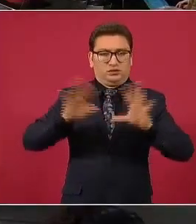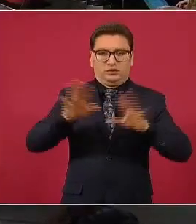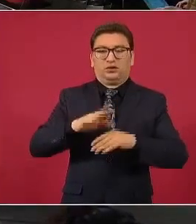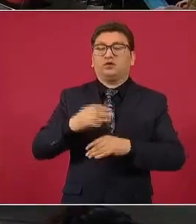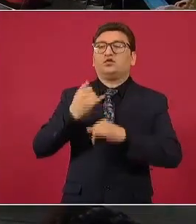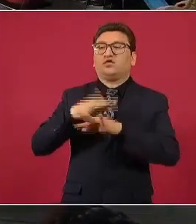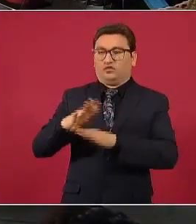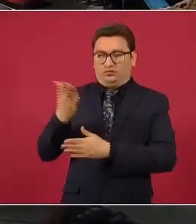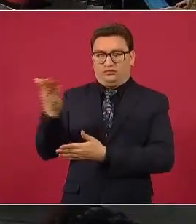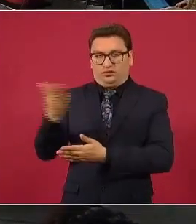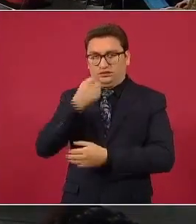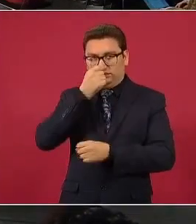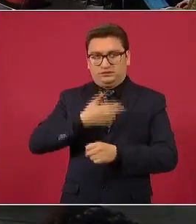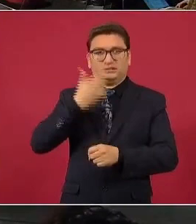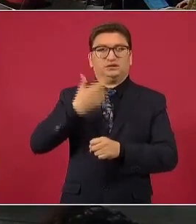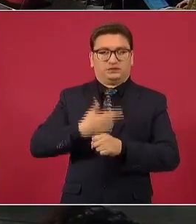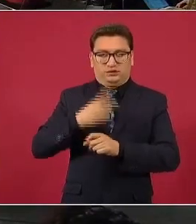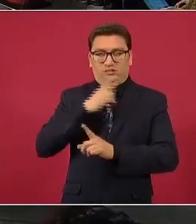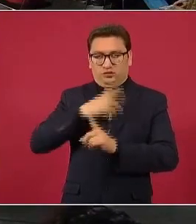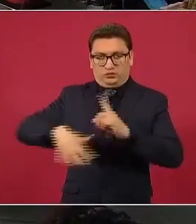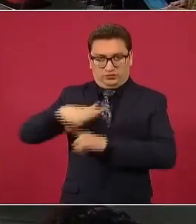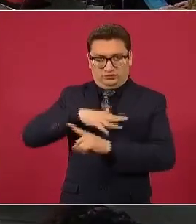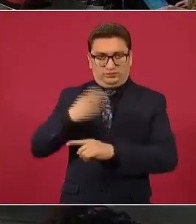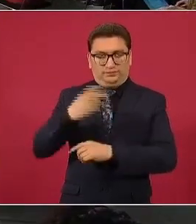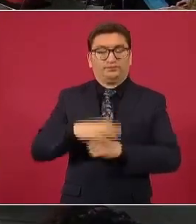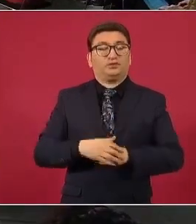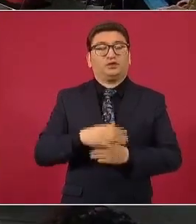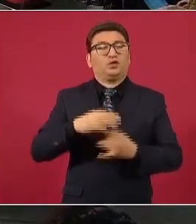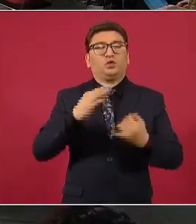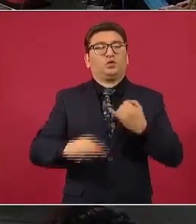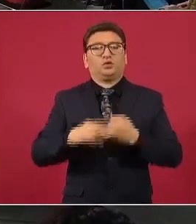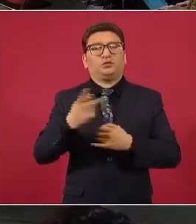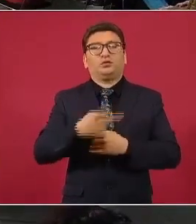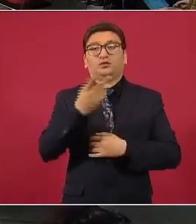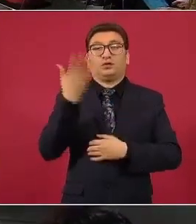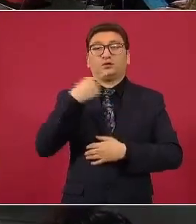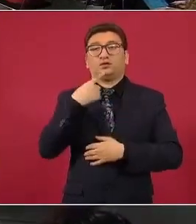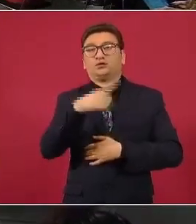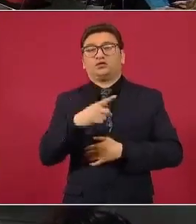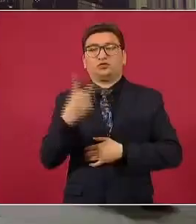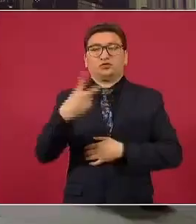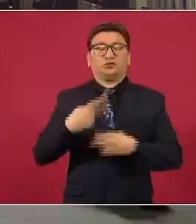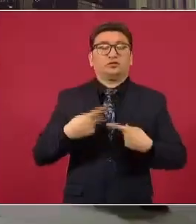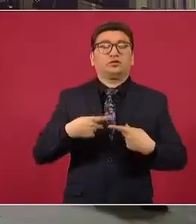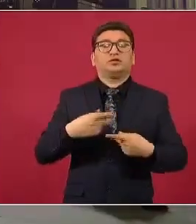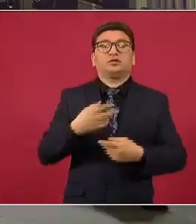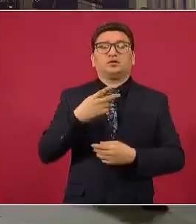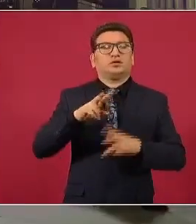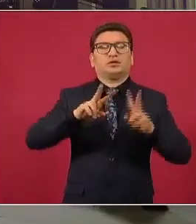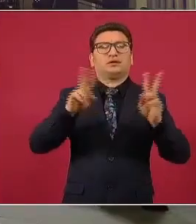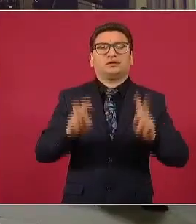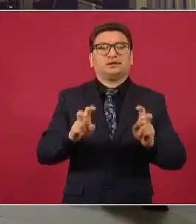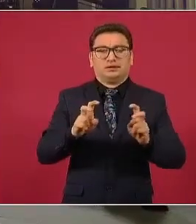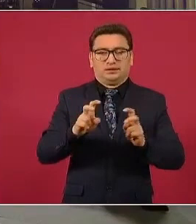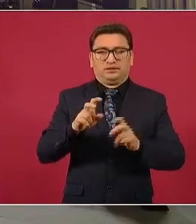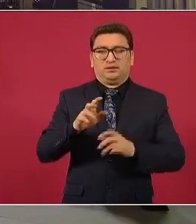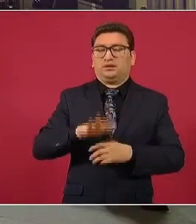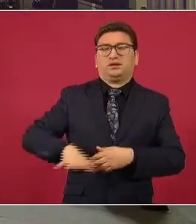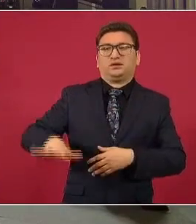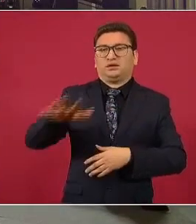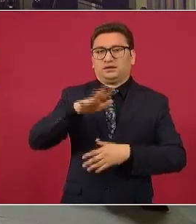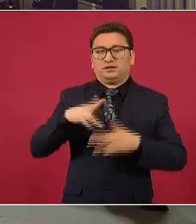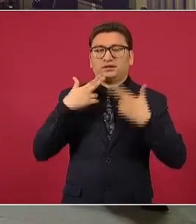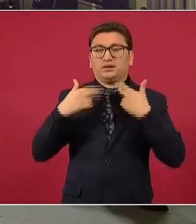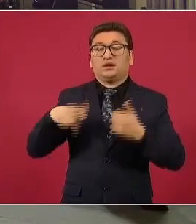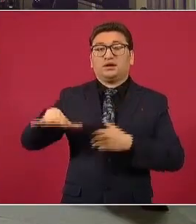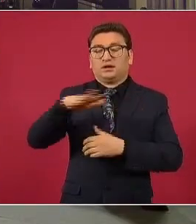un informe a la Secretaria de Medio Ambiente. Y ya nada más para terminar, en 2 denuncias ciudadanas, hay un tema en un ejido de San